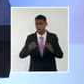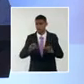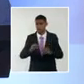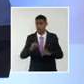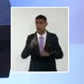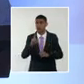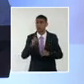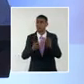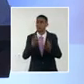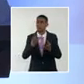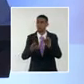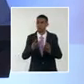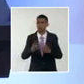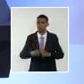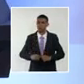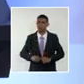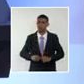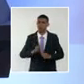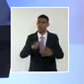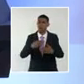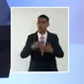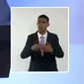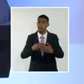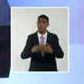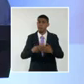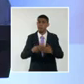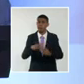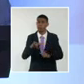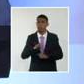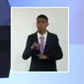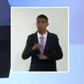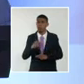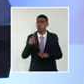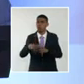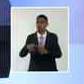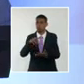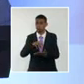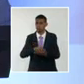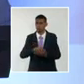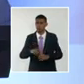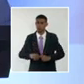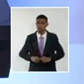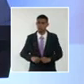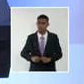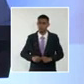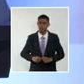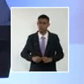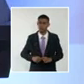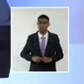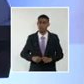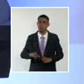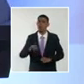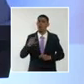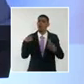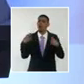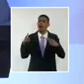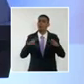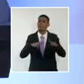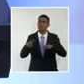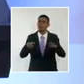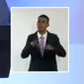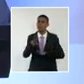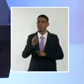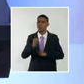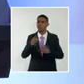empresas vietnamitas en la empresa de cementos de Curazao, así como la administración de la